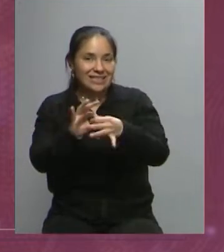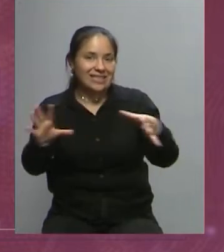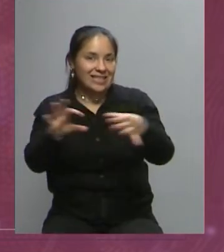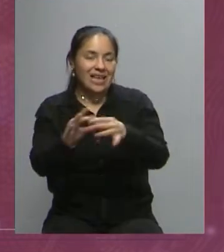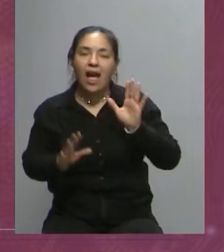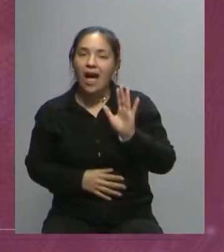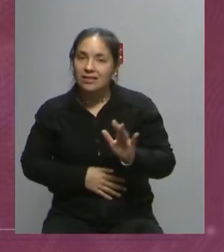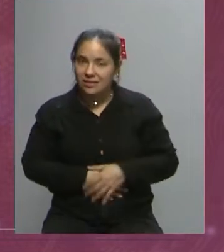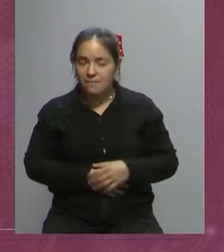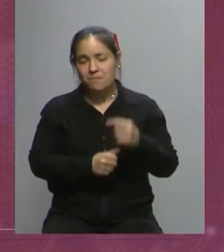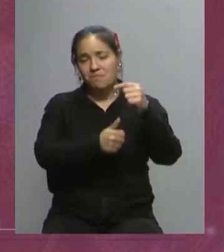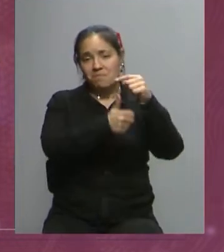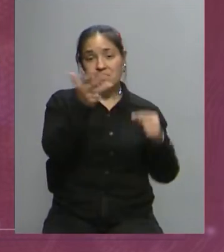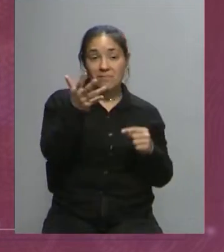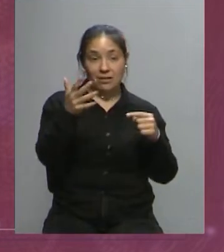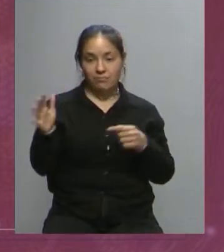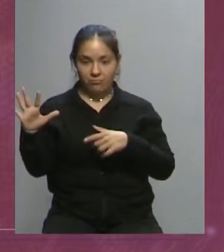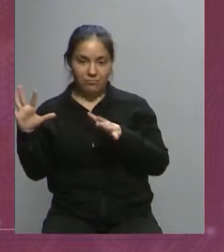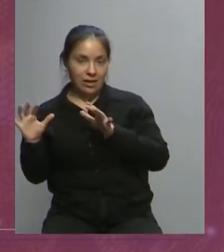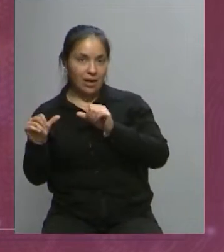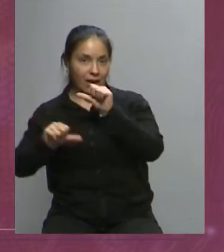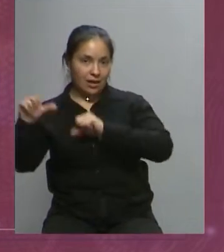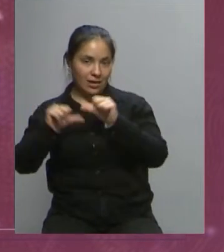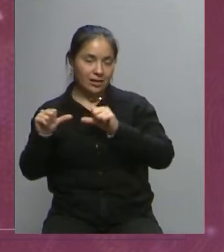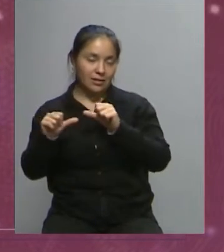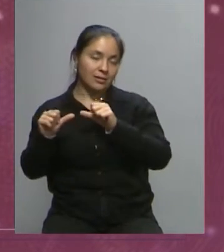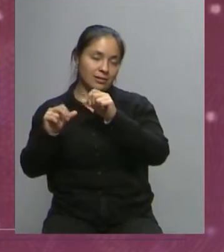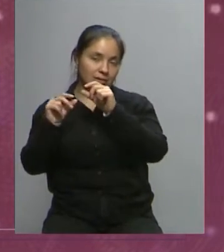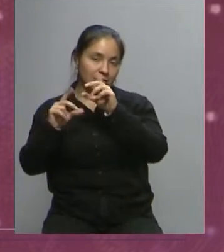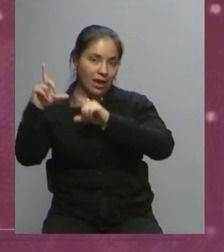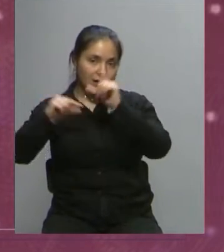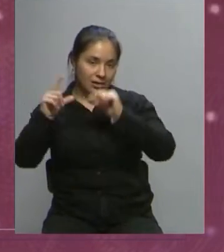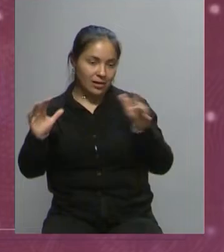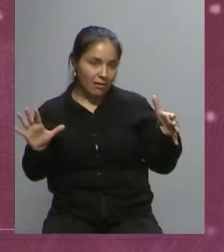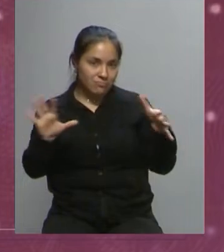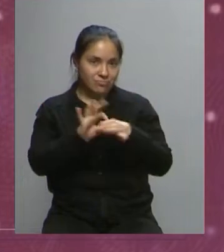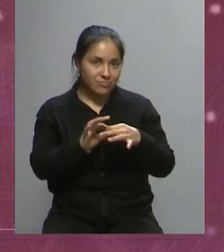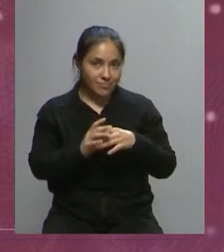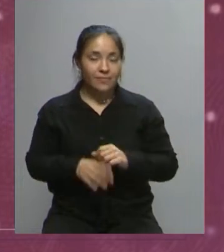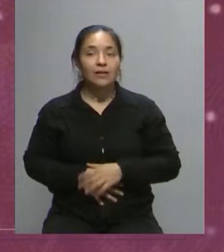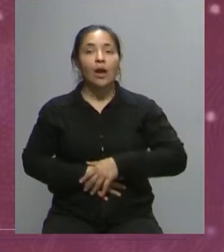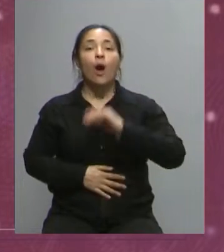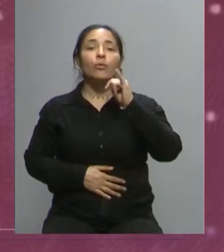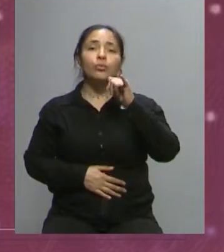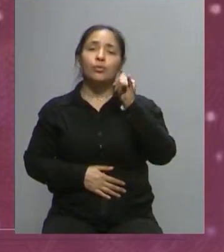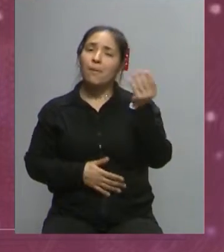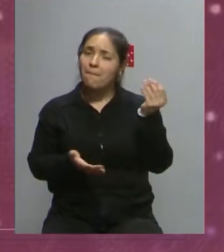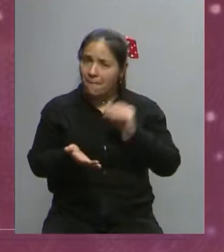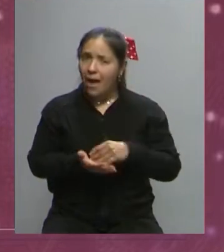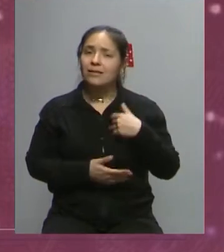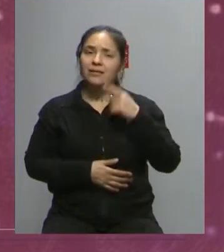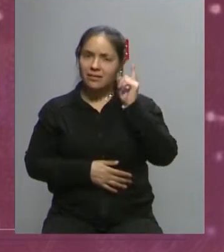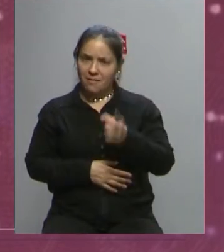variedad de disciplinas que la integran o que se integran las distintas disciplinas. Sí, y bastante más, te diría. Yo creo